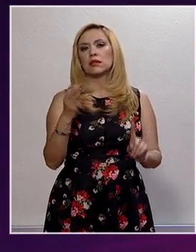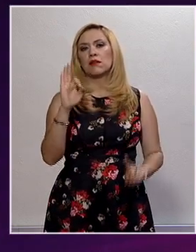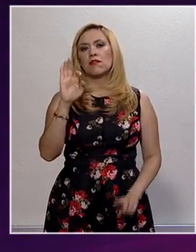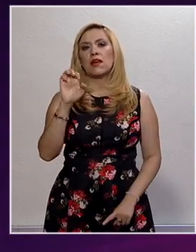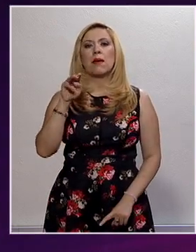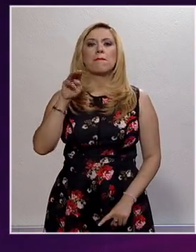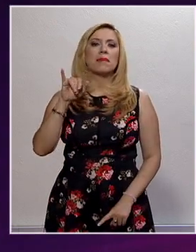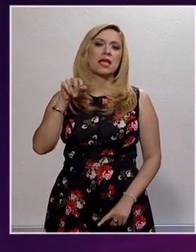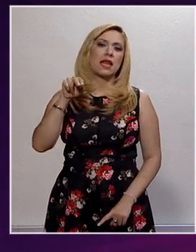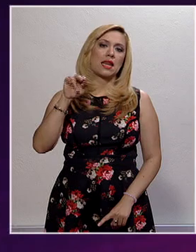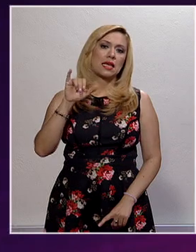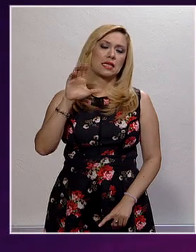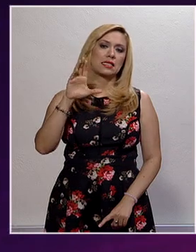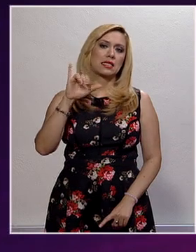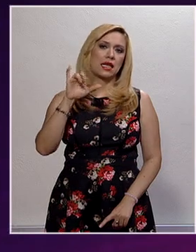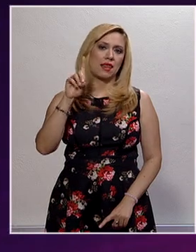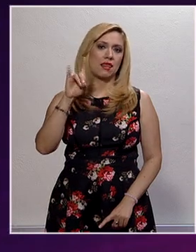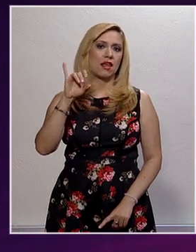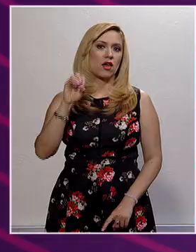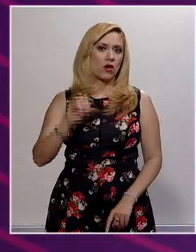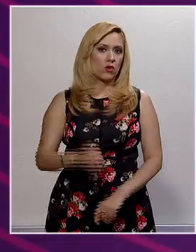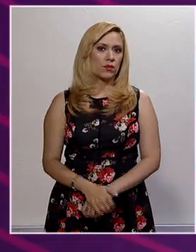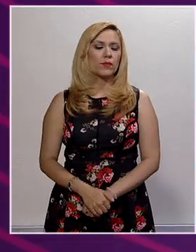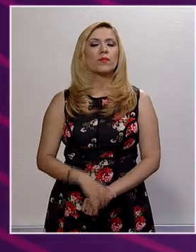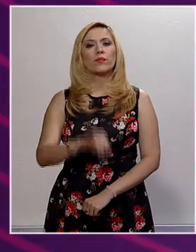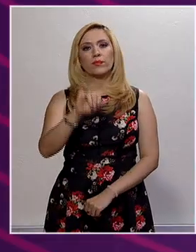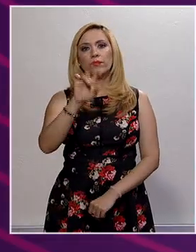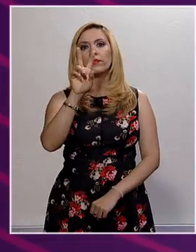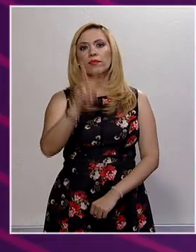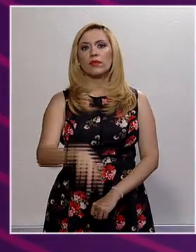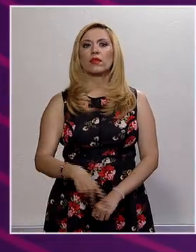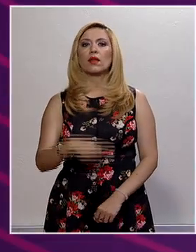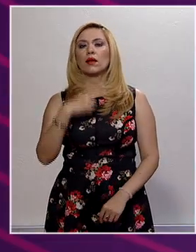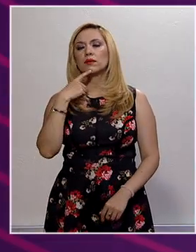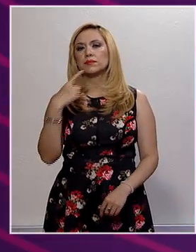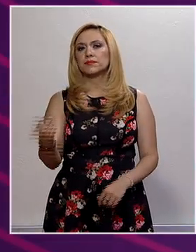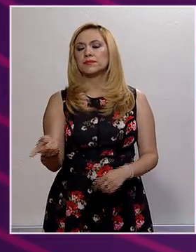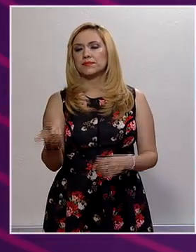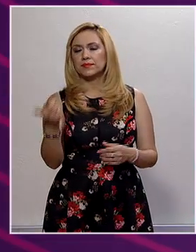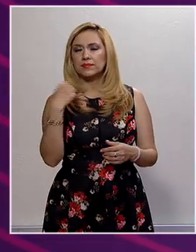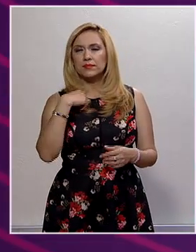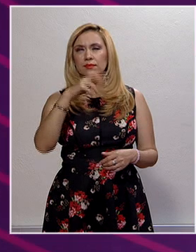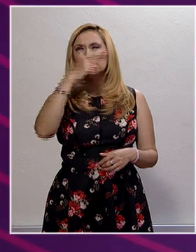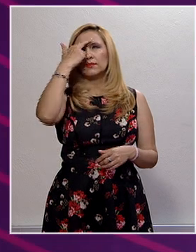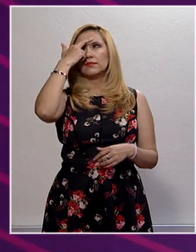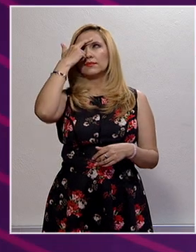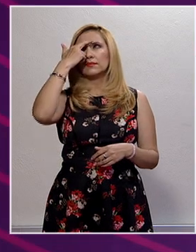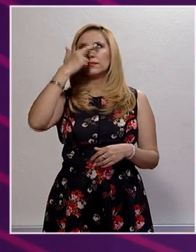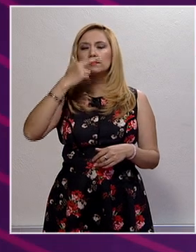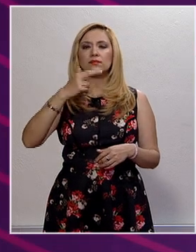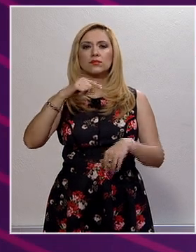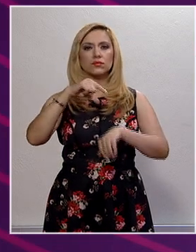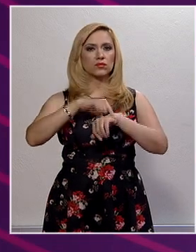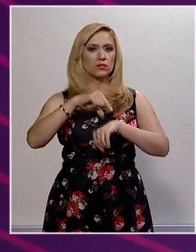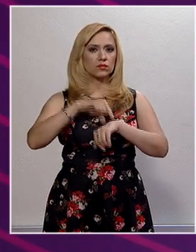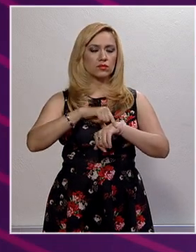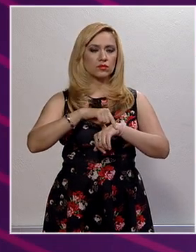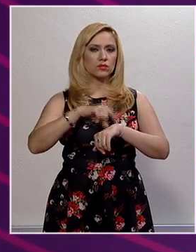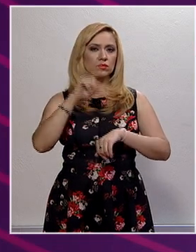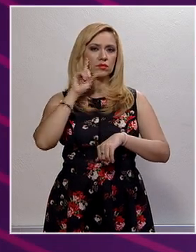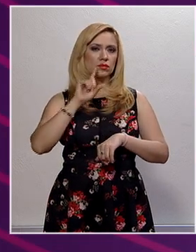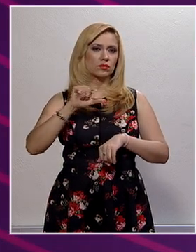un feminicidio. Sí. El otro día, ahora de lo que comentas, recordé que la doctora Rosa María